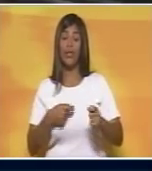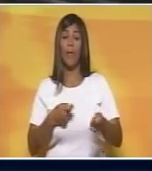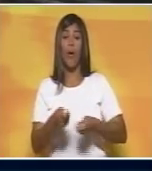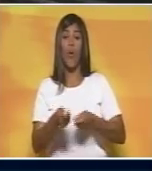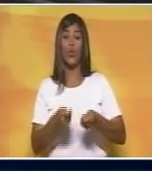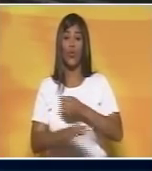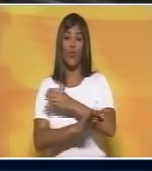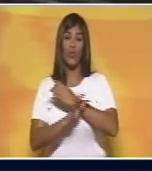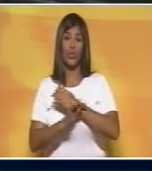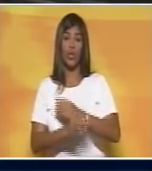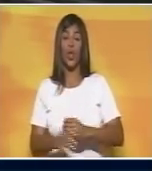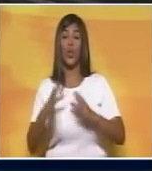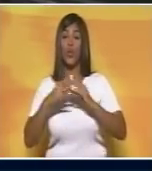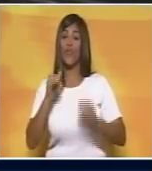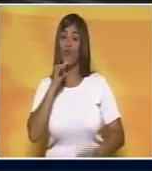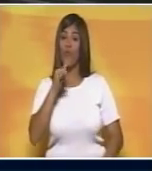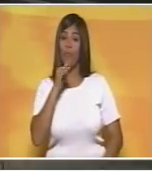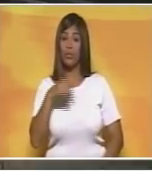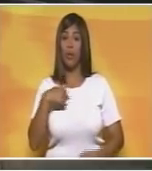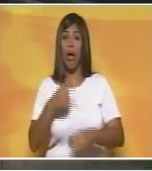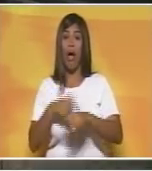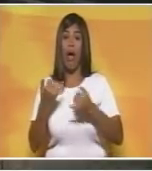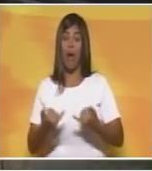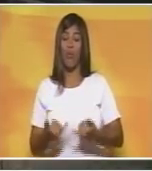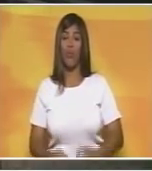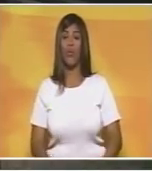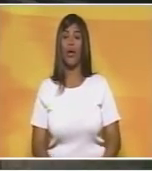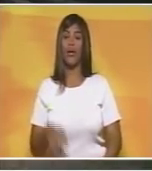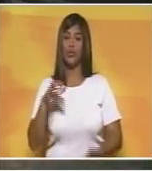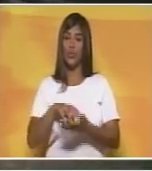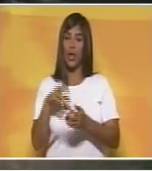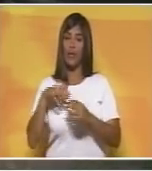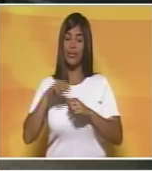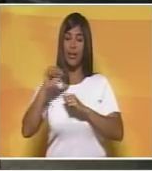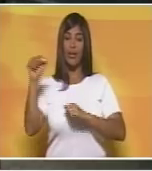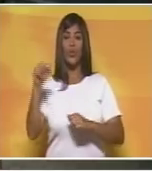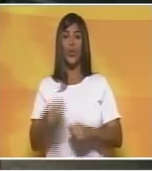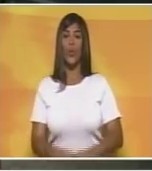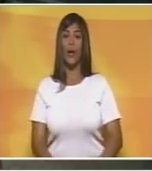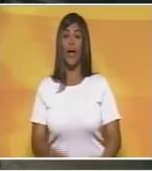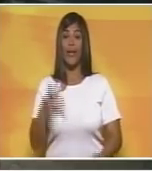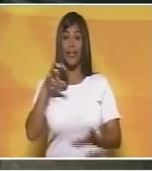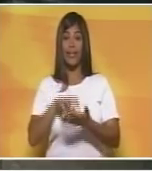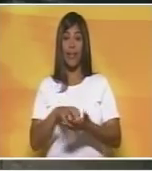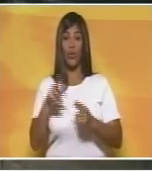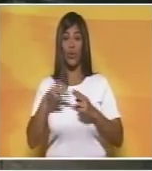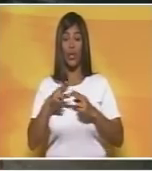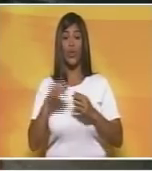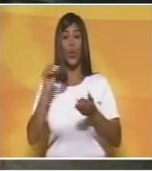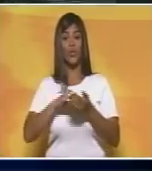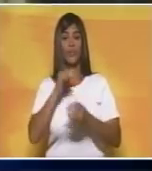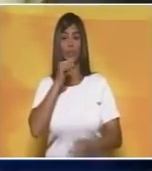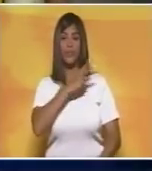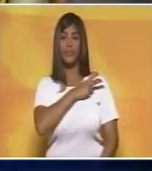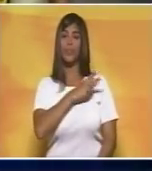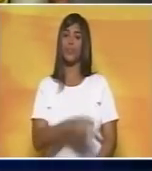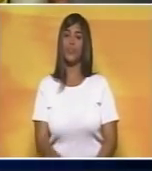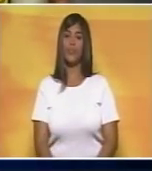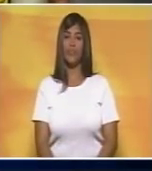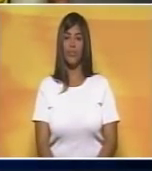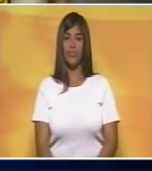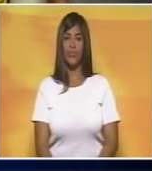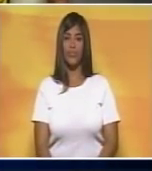control fronterizo. Es la información que manejamos a esta hora desde la ciudad de San Cristóbal en el estado Táchira y con ella retornamos a Caracas.